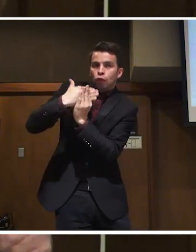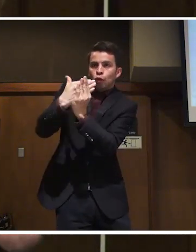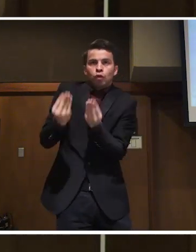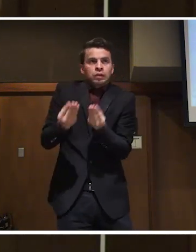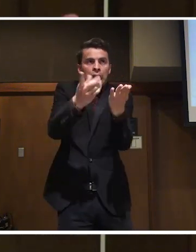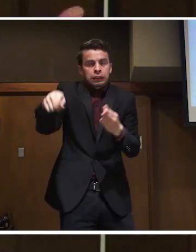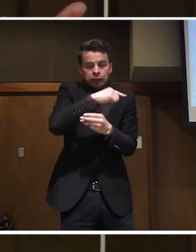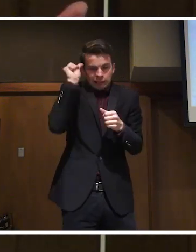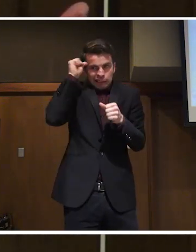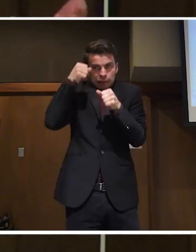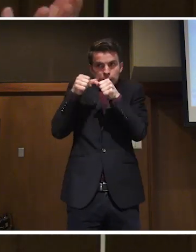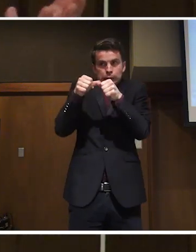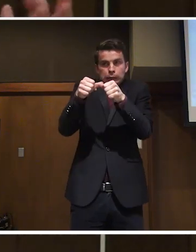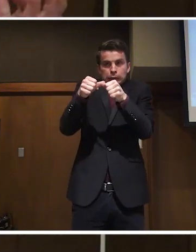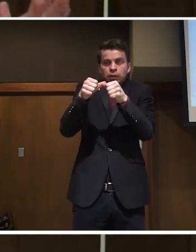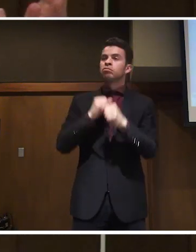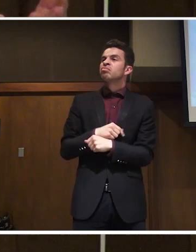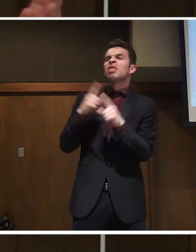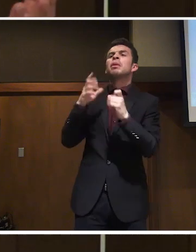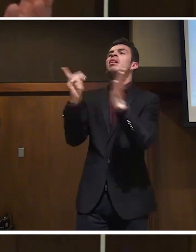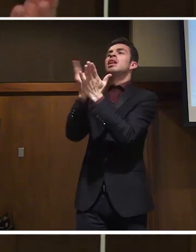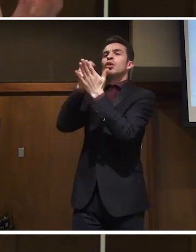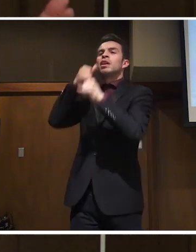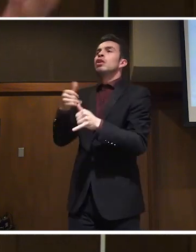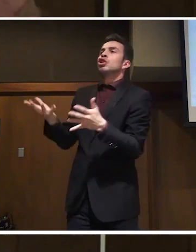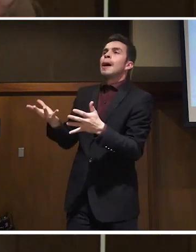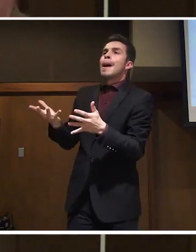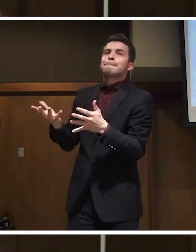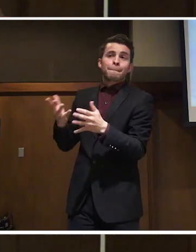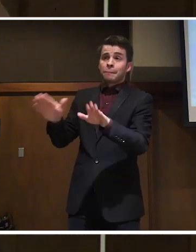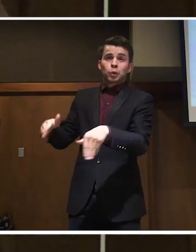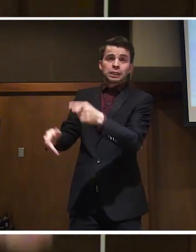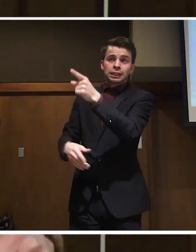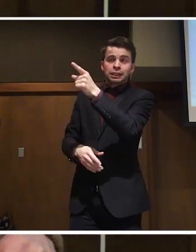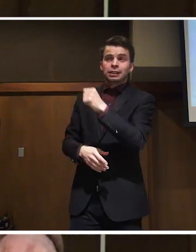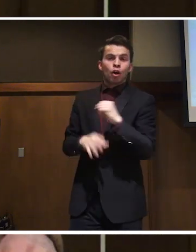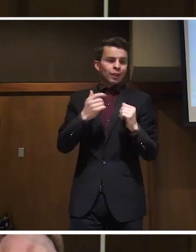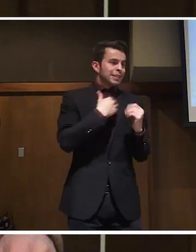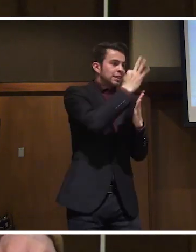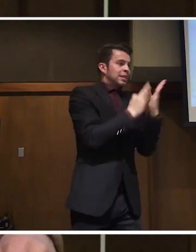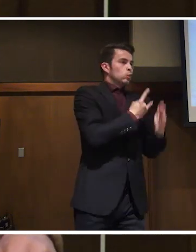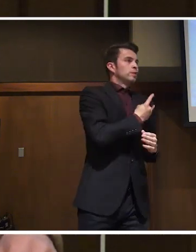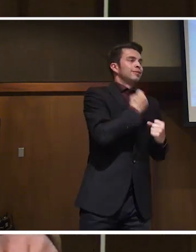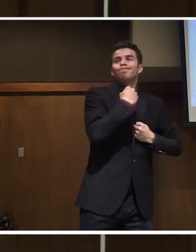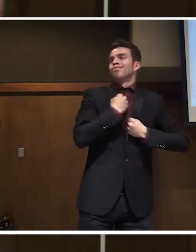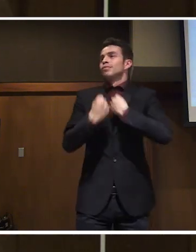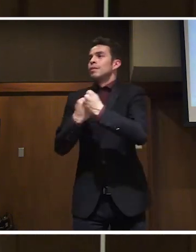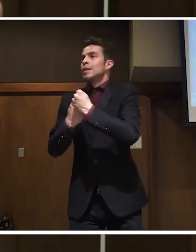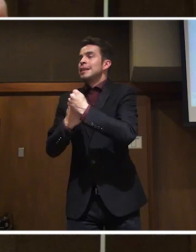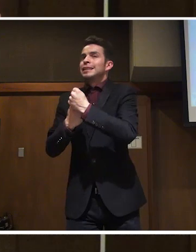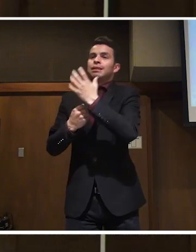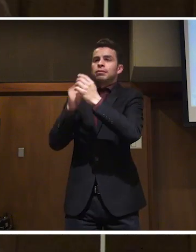colombianos, allá no iba a encontrar uno de los libros de ingeniería que necesitaba para hacer el trabajo en la universidad. La Biblioteca Nacional